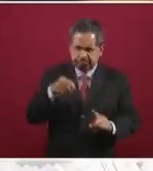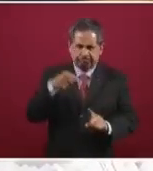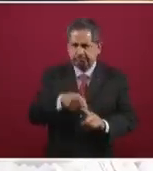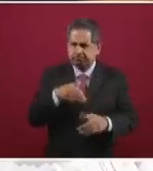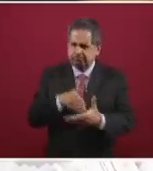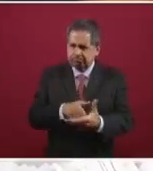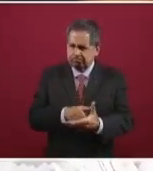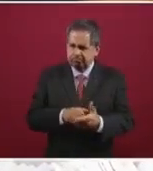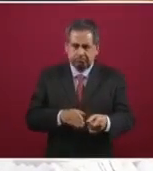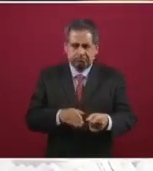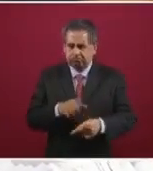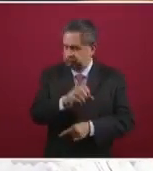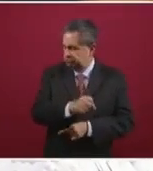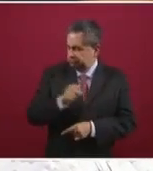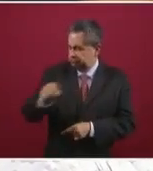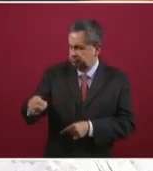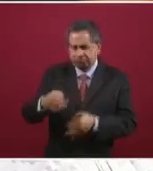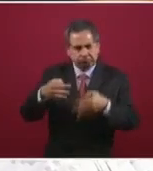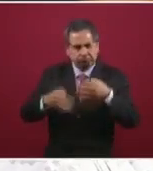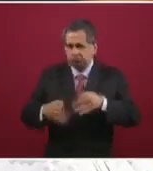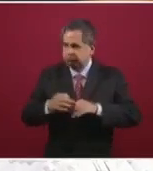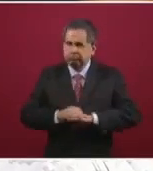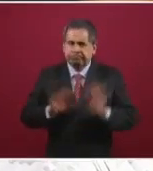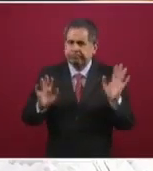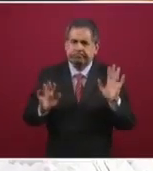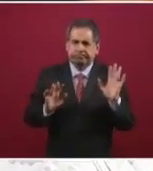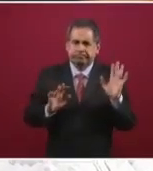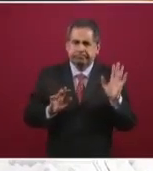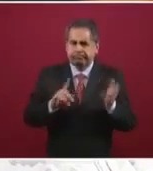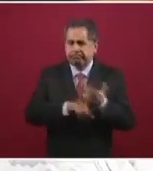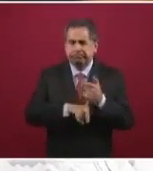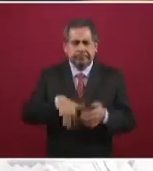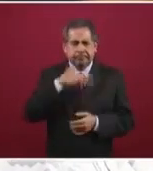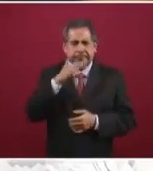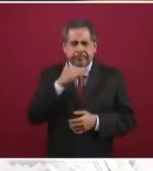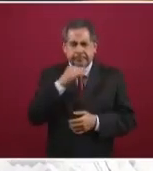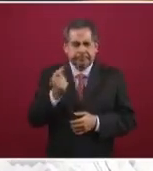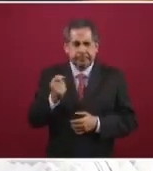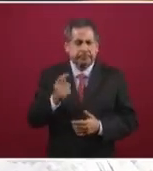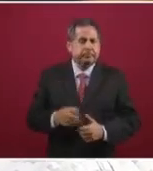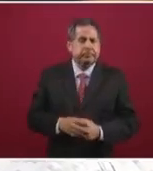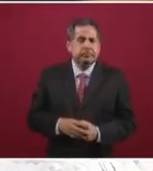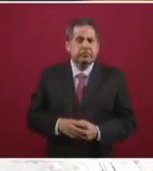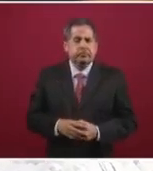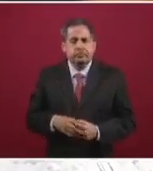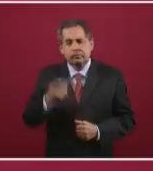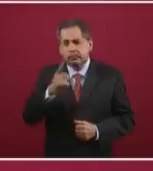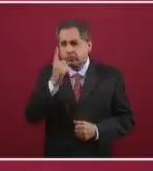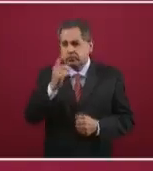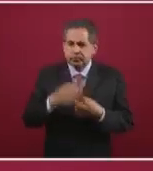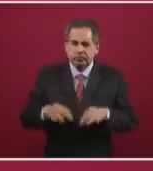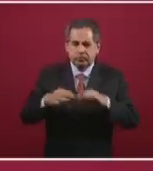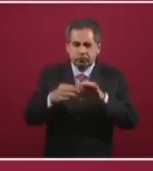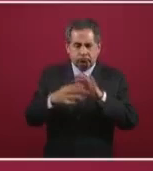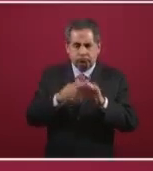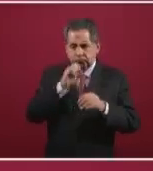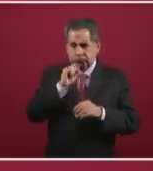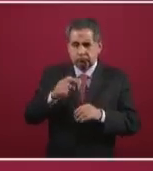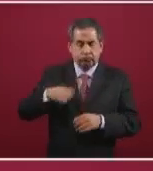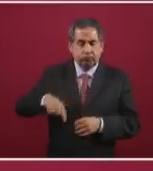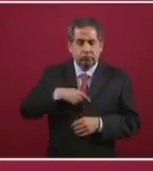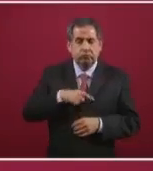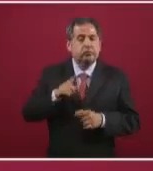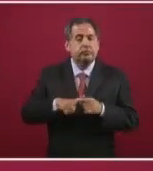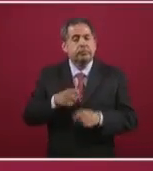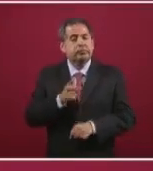las consecuencias legales para el que cometa este ilícito. Pero algo bien importante también para nosotros es